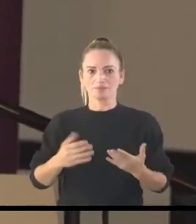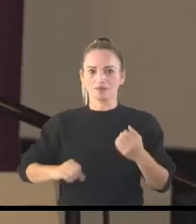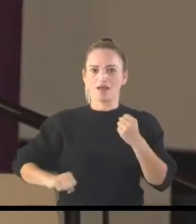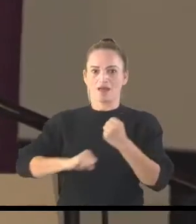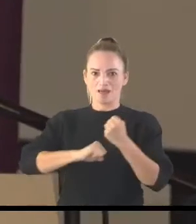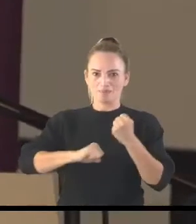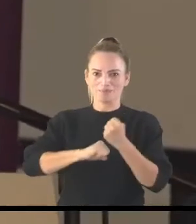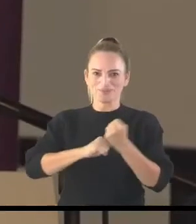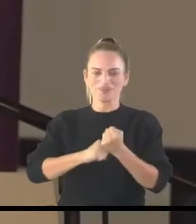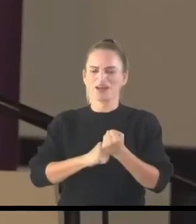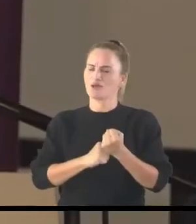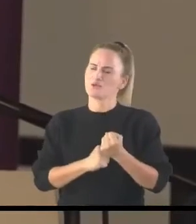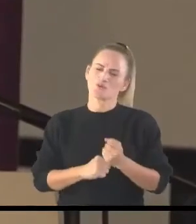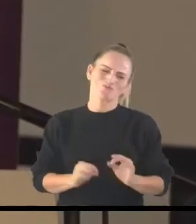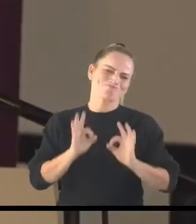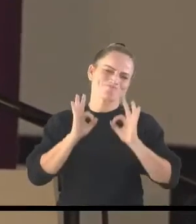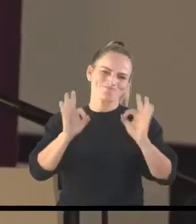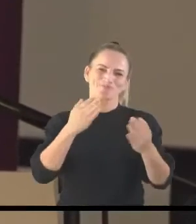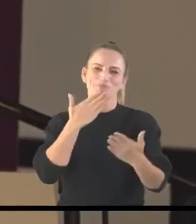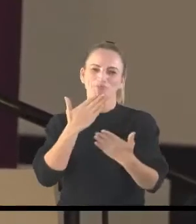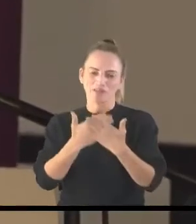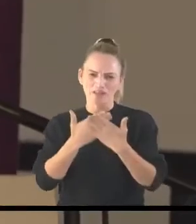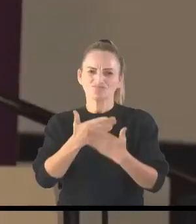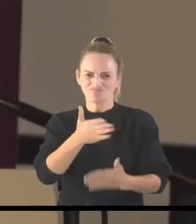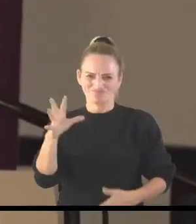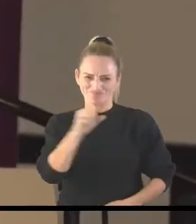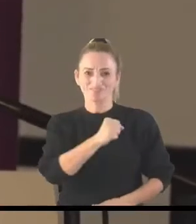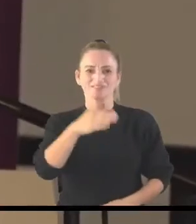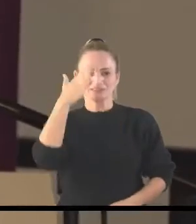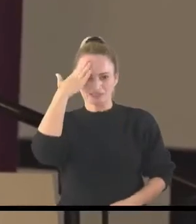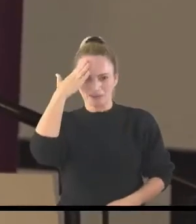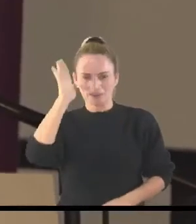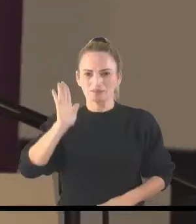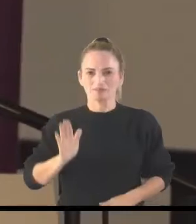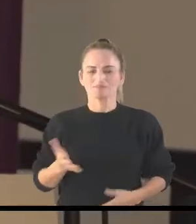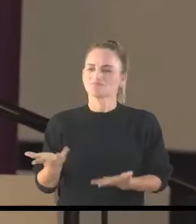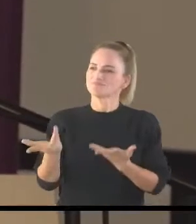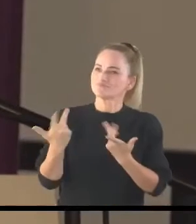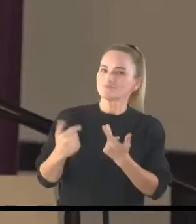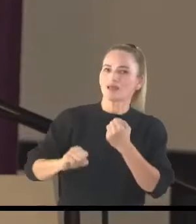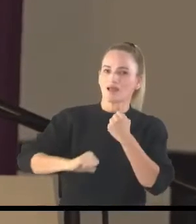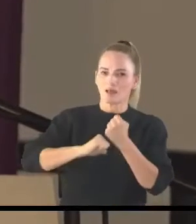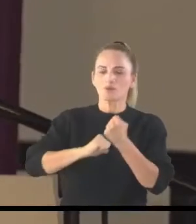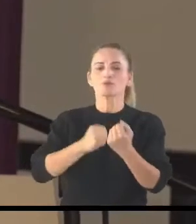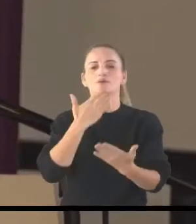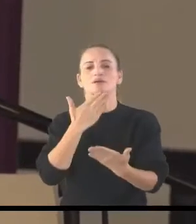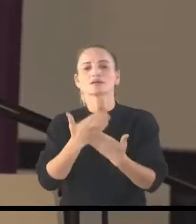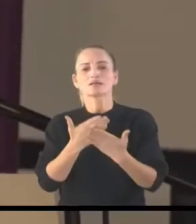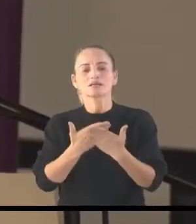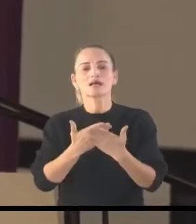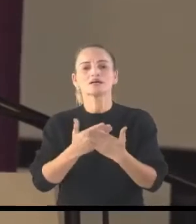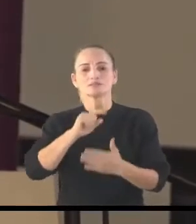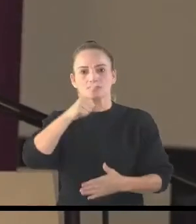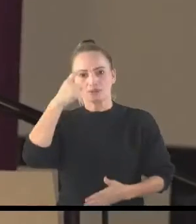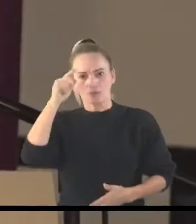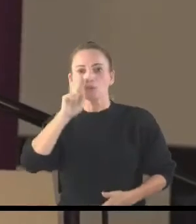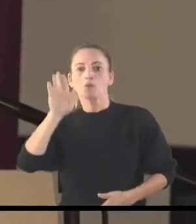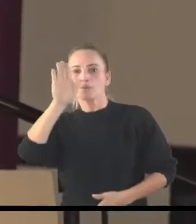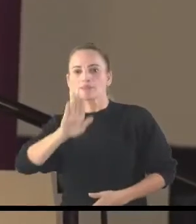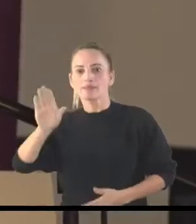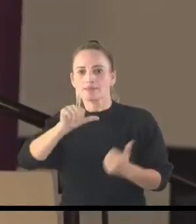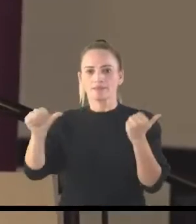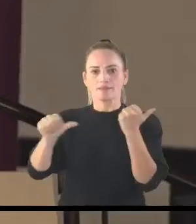apoyado infinitamente, solo ellos lo saben, todo lo que nos han apoyado. Gracias al gobierno nacional, a